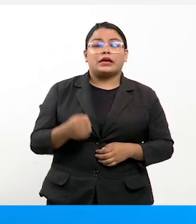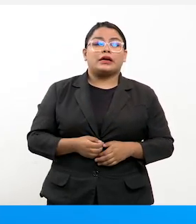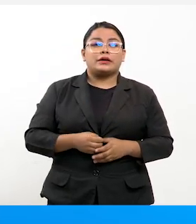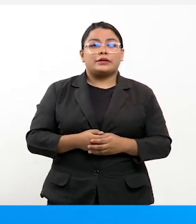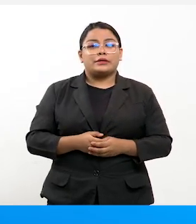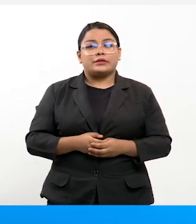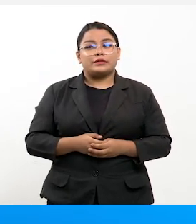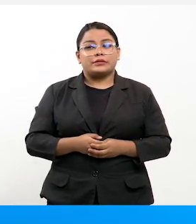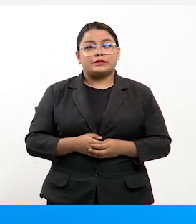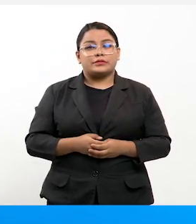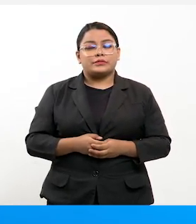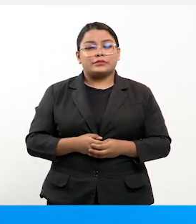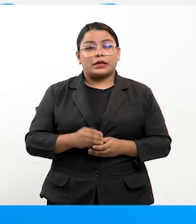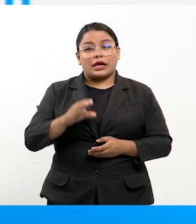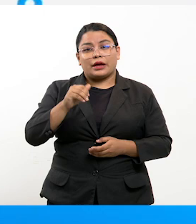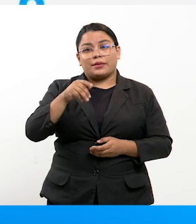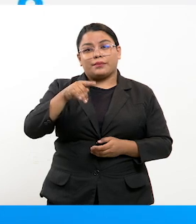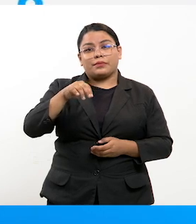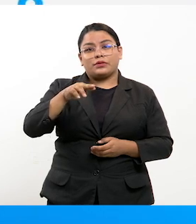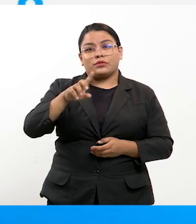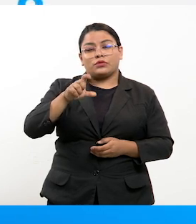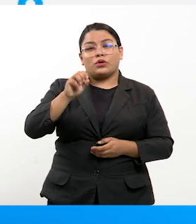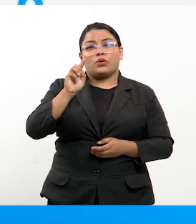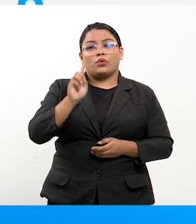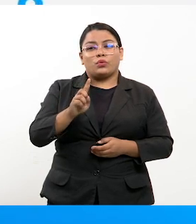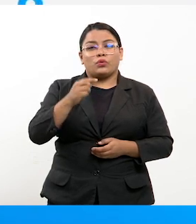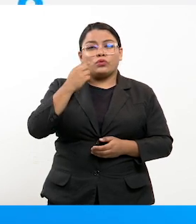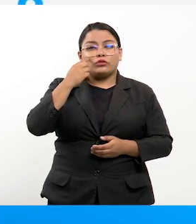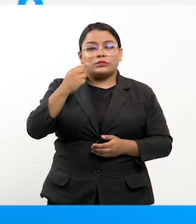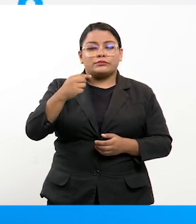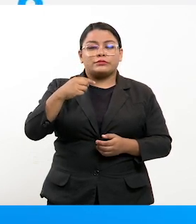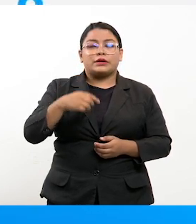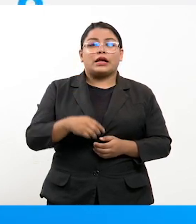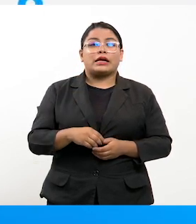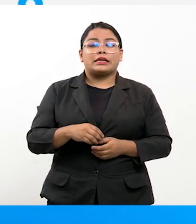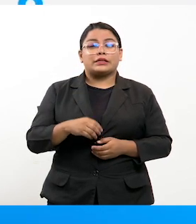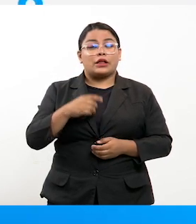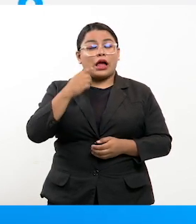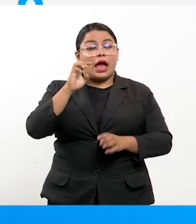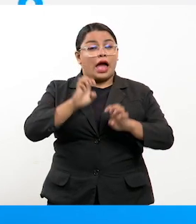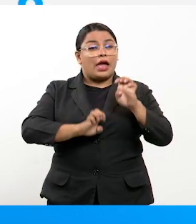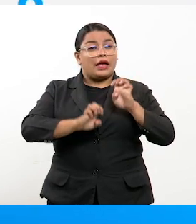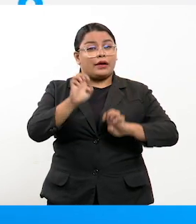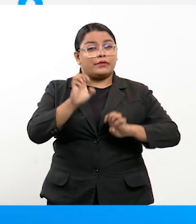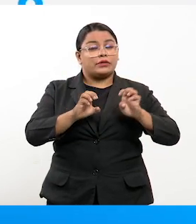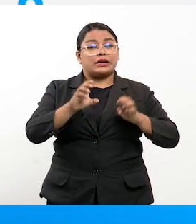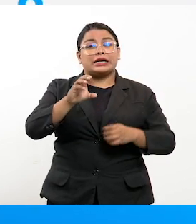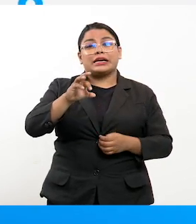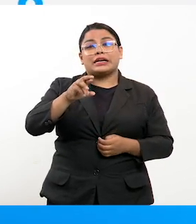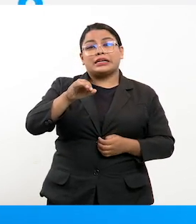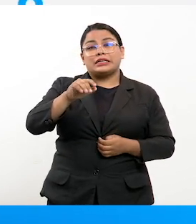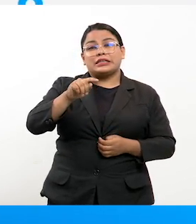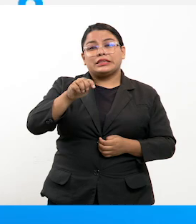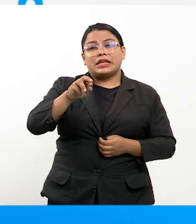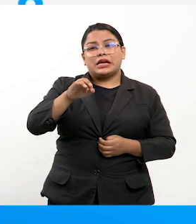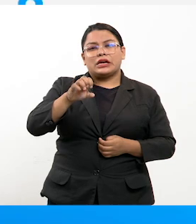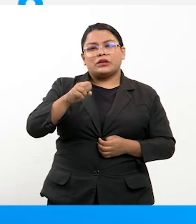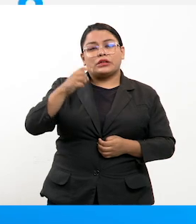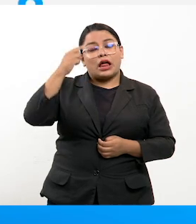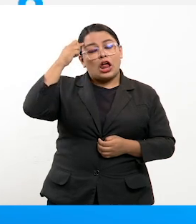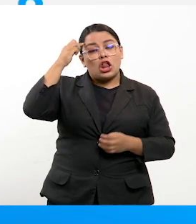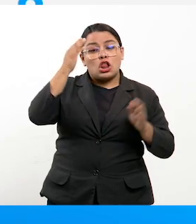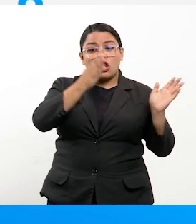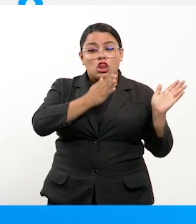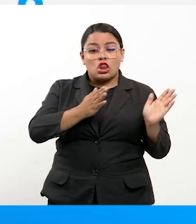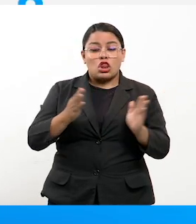1, número 17, se establecen los criterios de evaluación. Los criterios de evaluación deben ser coherentes con